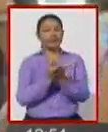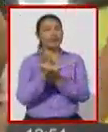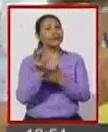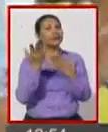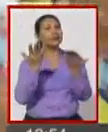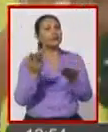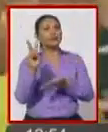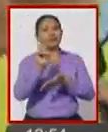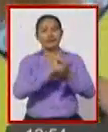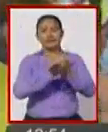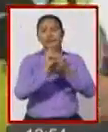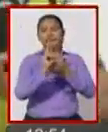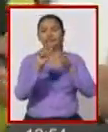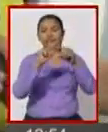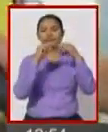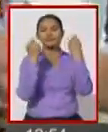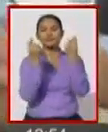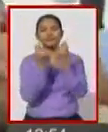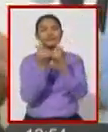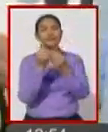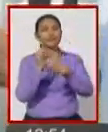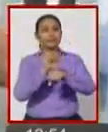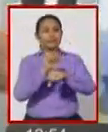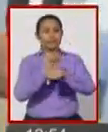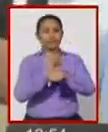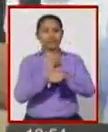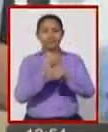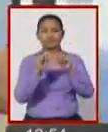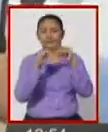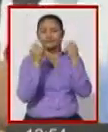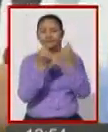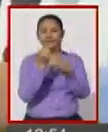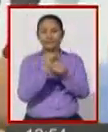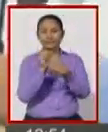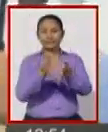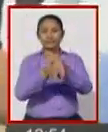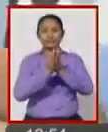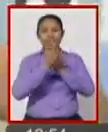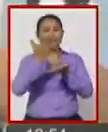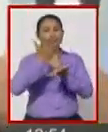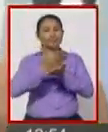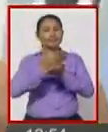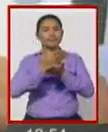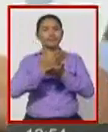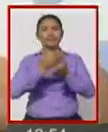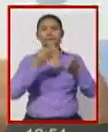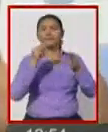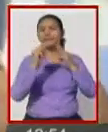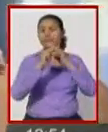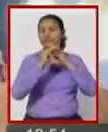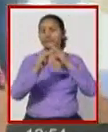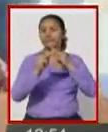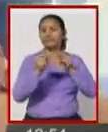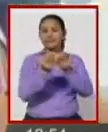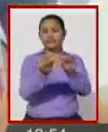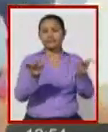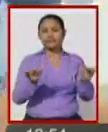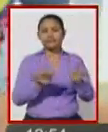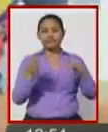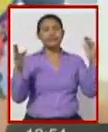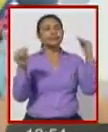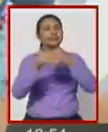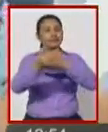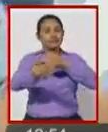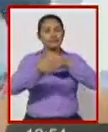ha habido 2 semanas de mesas de trabajo, en la que en esas mesas de trabajo hemos pedido paradas de micros provinciales aquí, que las